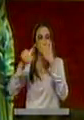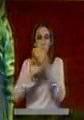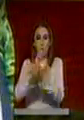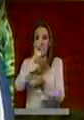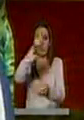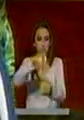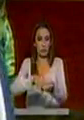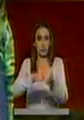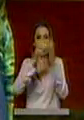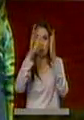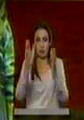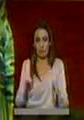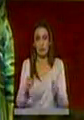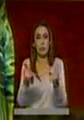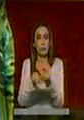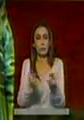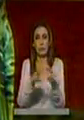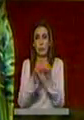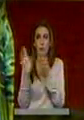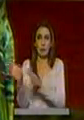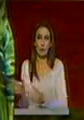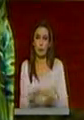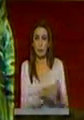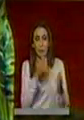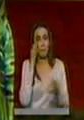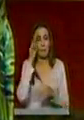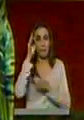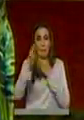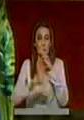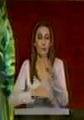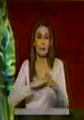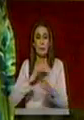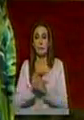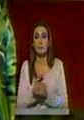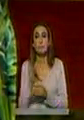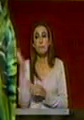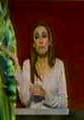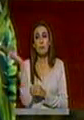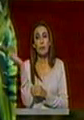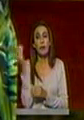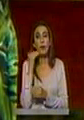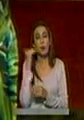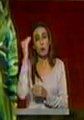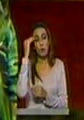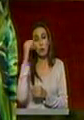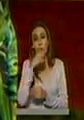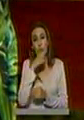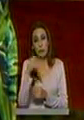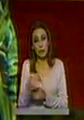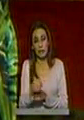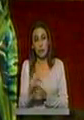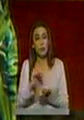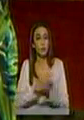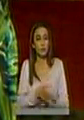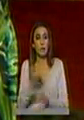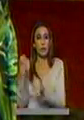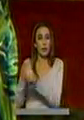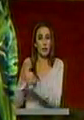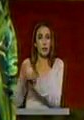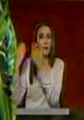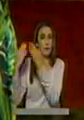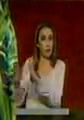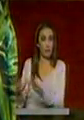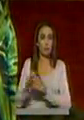porque tenemos que ponernos al nivel de qué es lo que pasa en el mundo entero. Los jubilados son los que llegan a su edad después de haber trabajado tanto